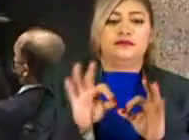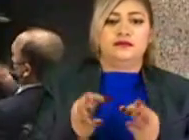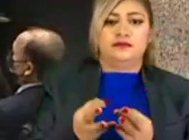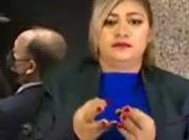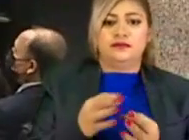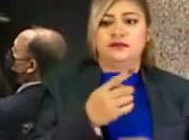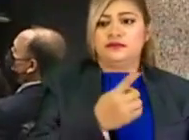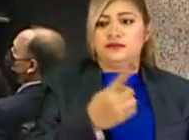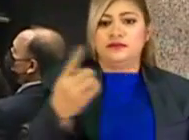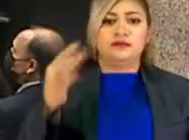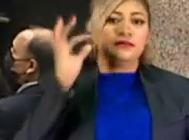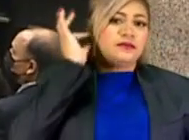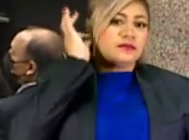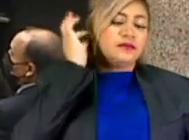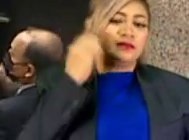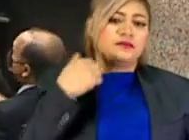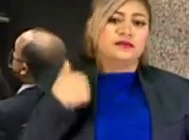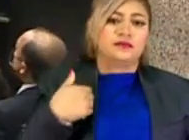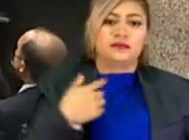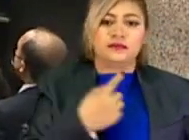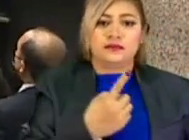señores,